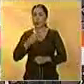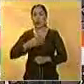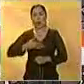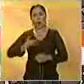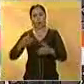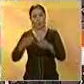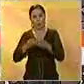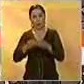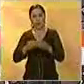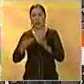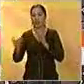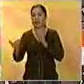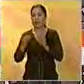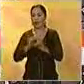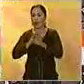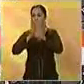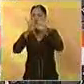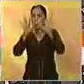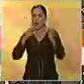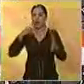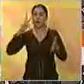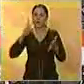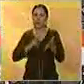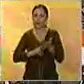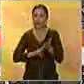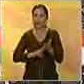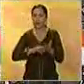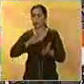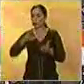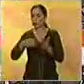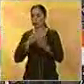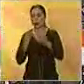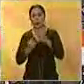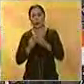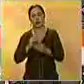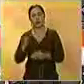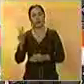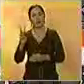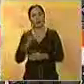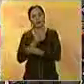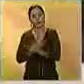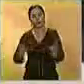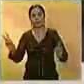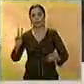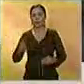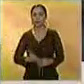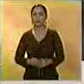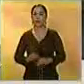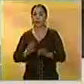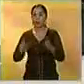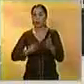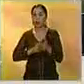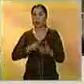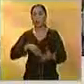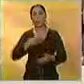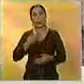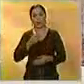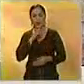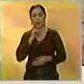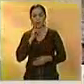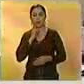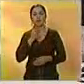creer que es el diálogo franco y abierto con todas las instituciones del Estado Democrático Venezolano. El secretario general de Podemos también